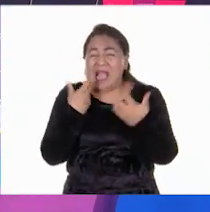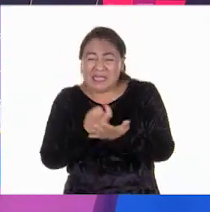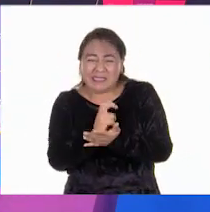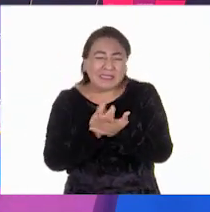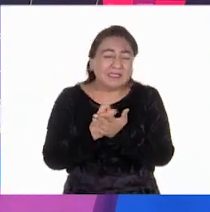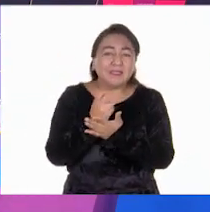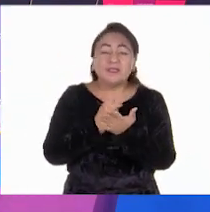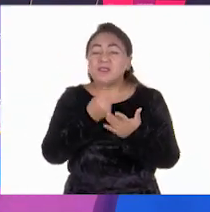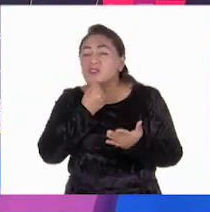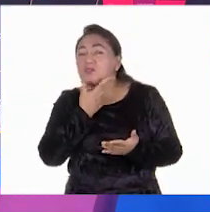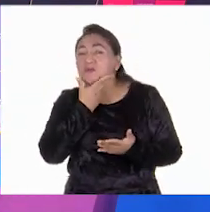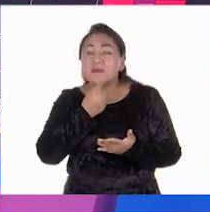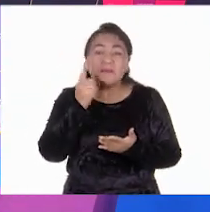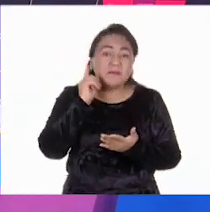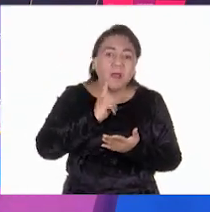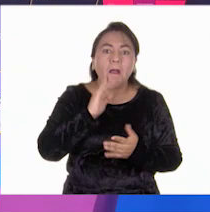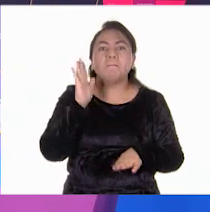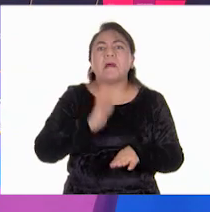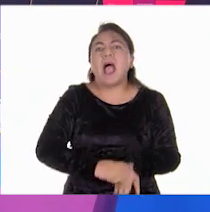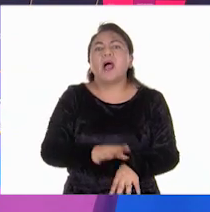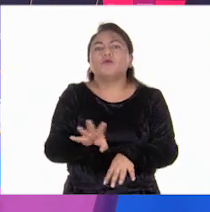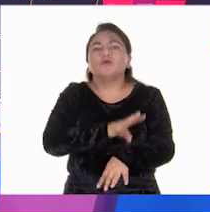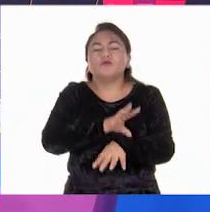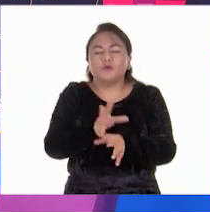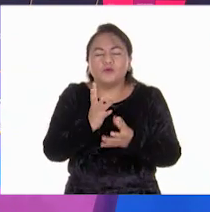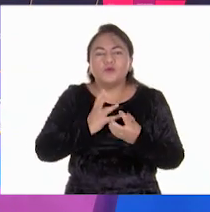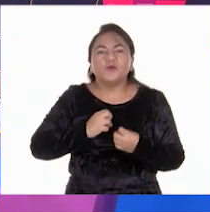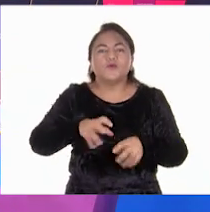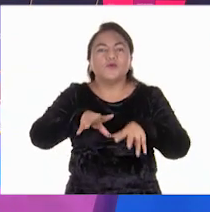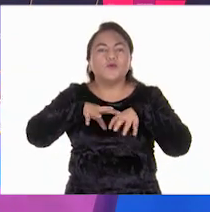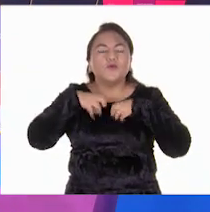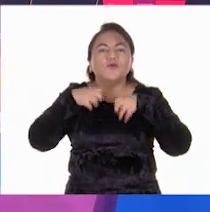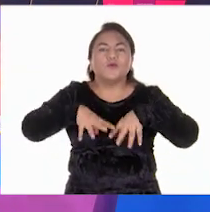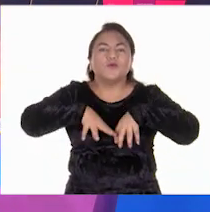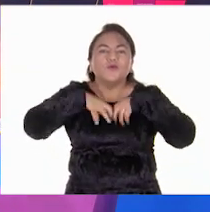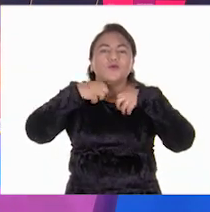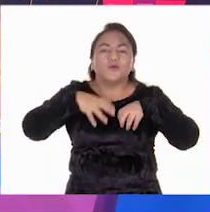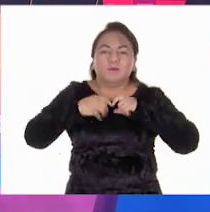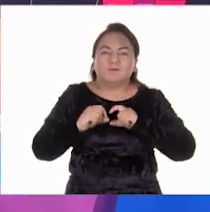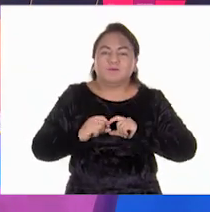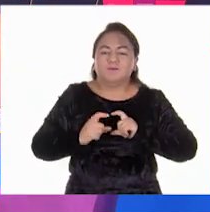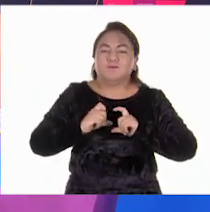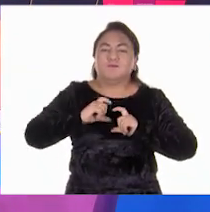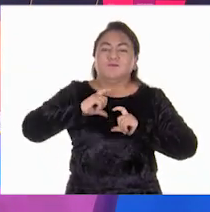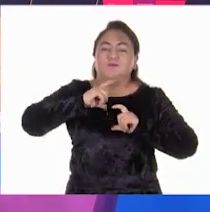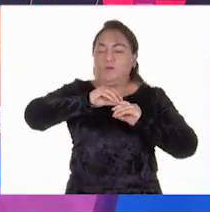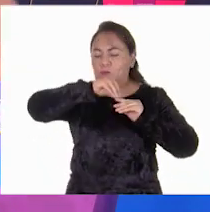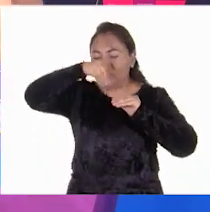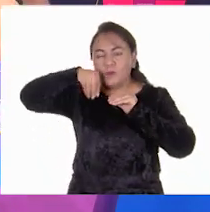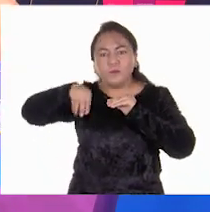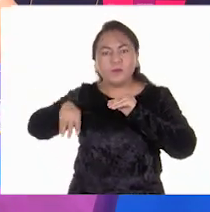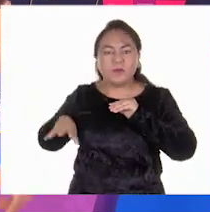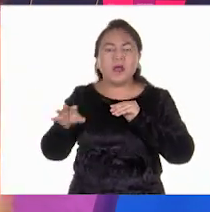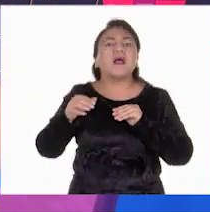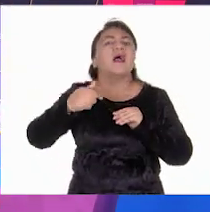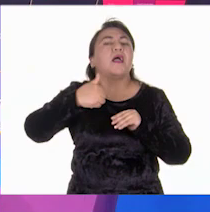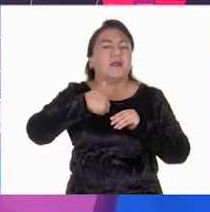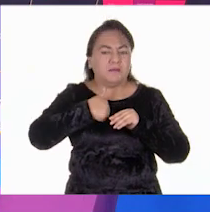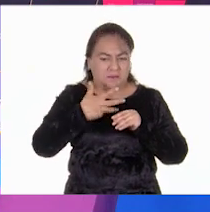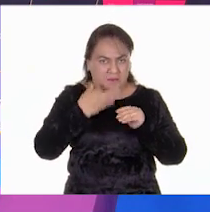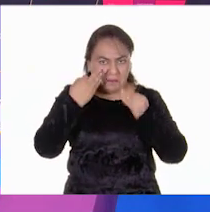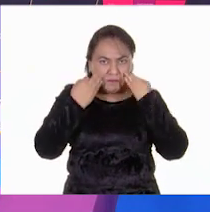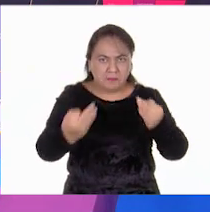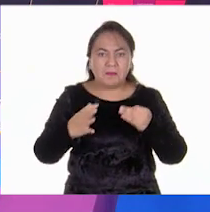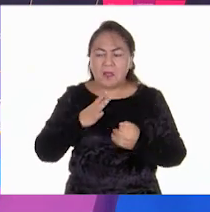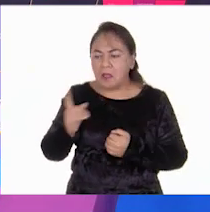es la niña, mayor es la ganancia de energía que se obtiene en la batería y que se vacía en el concentrador. Aquí le tenemos el testimonio